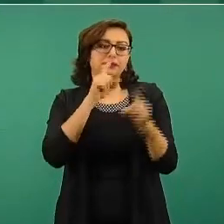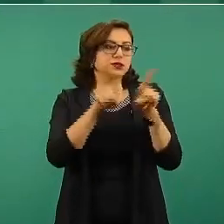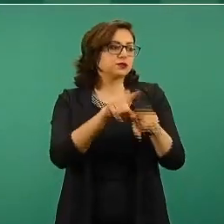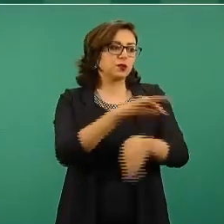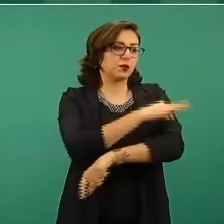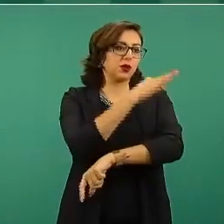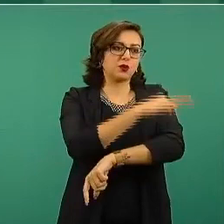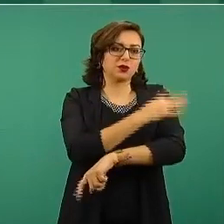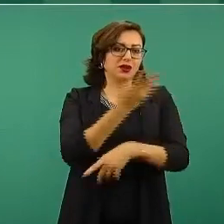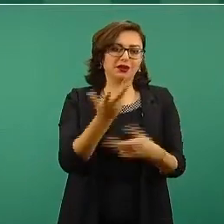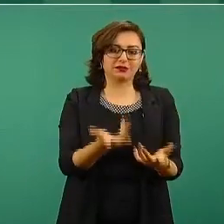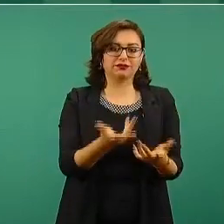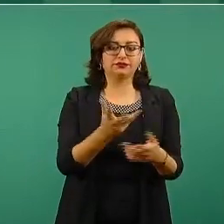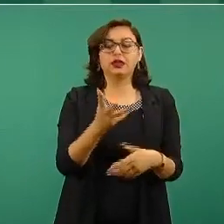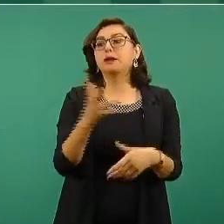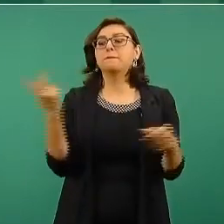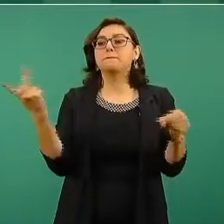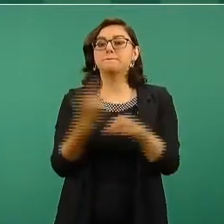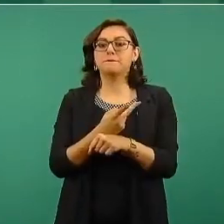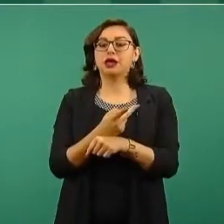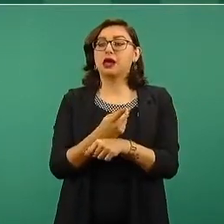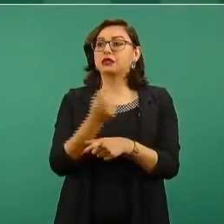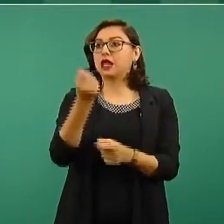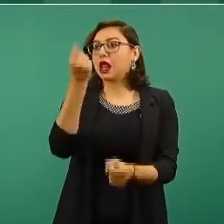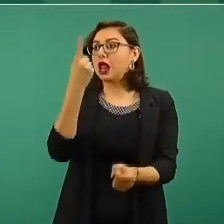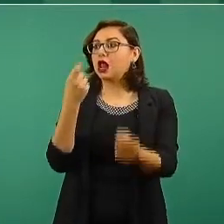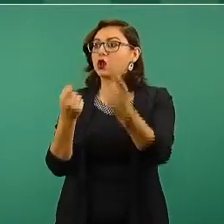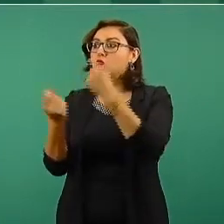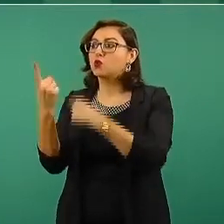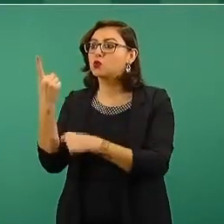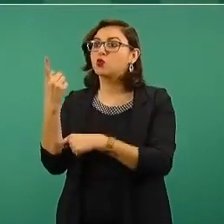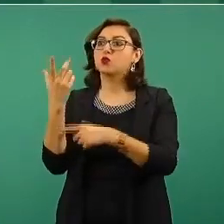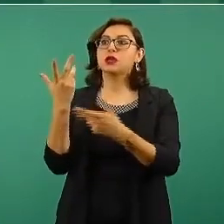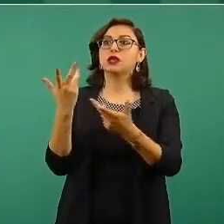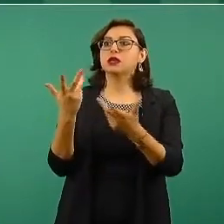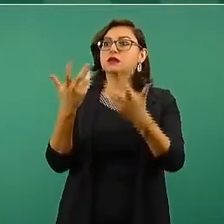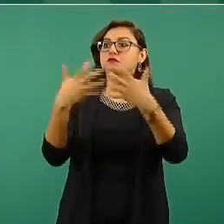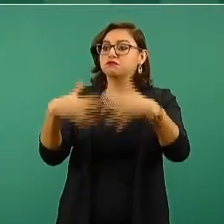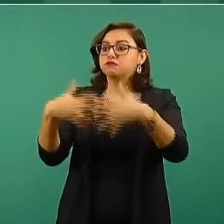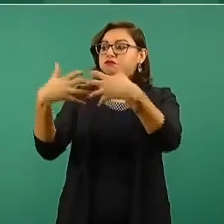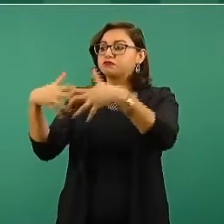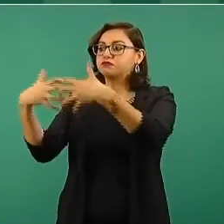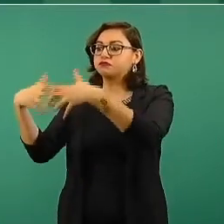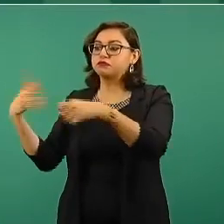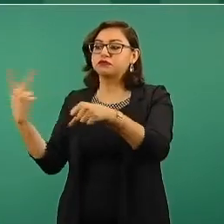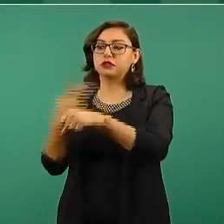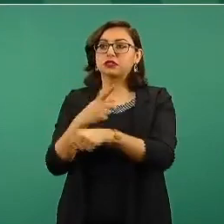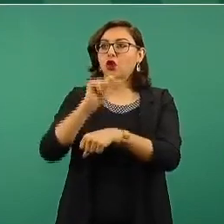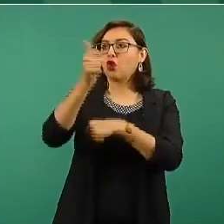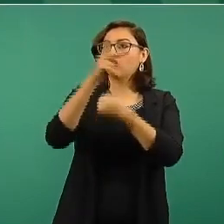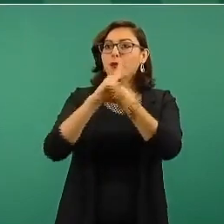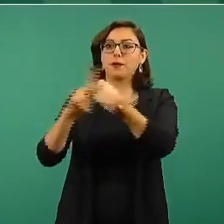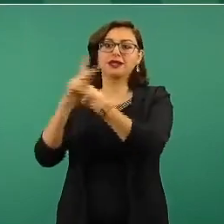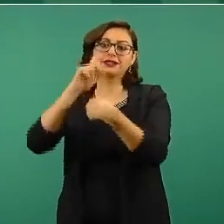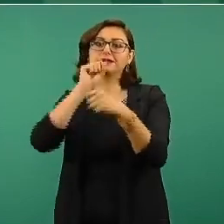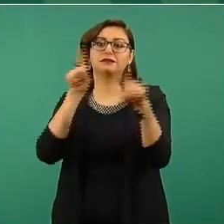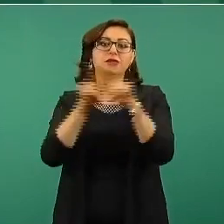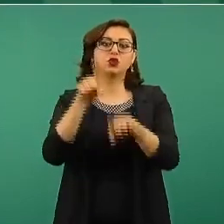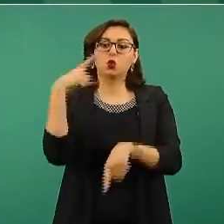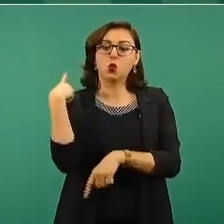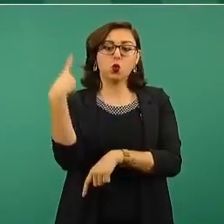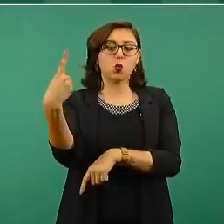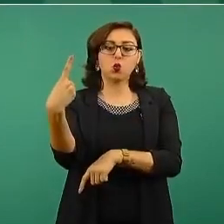algunos fármacos se dejaron en empresas, como es el caso de nuestro país, monopólicas, que